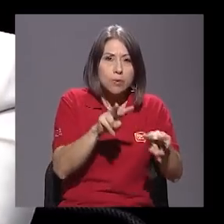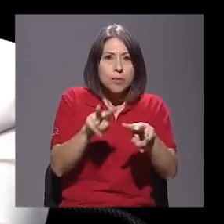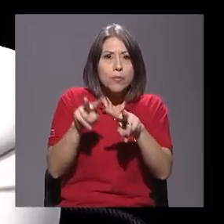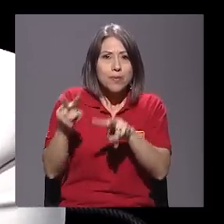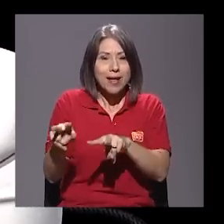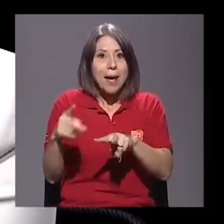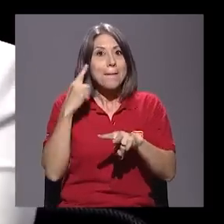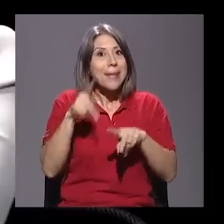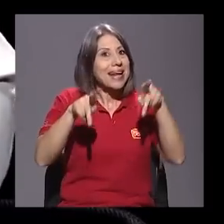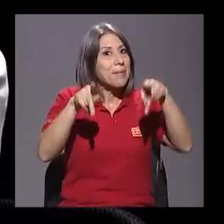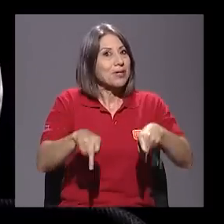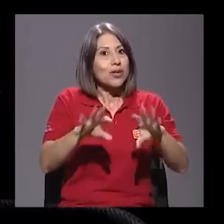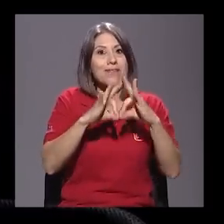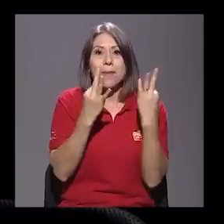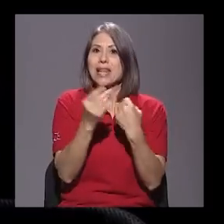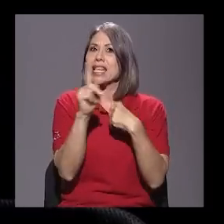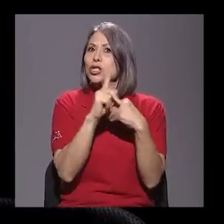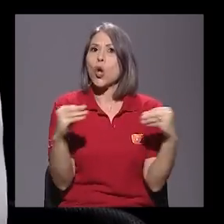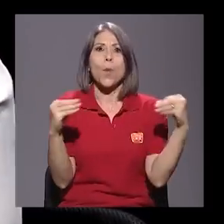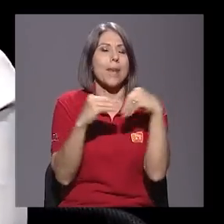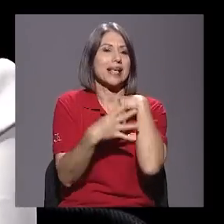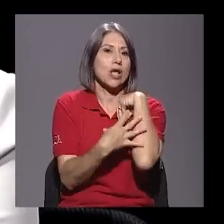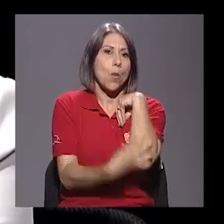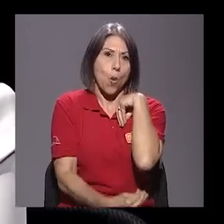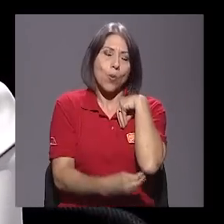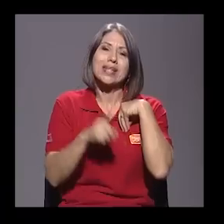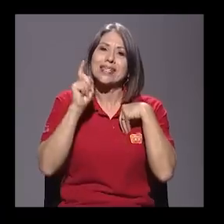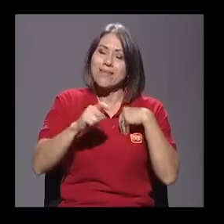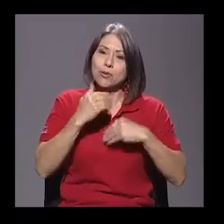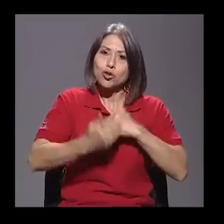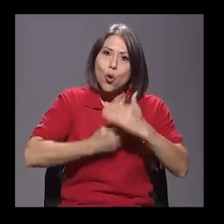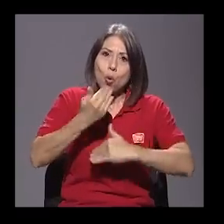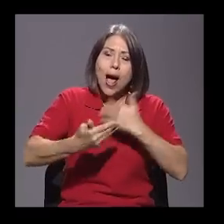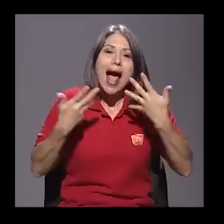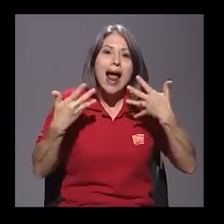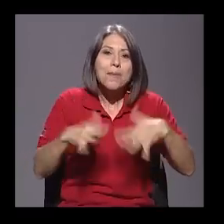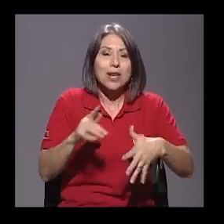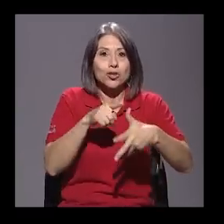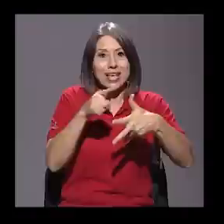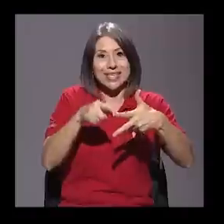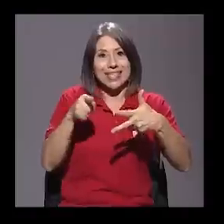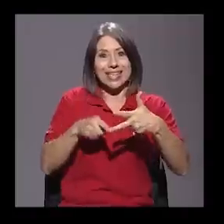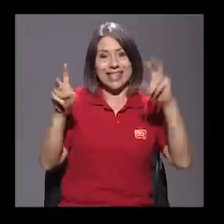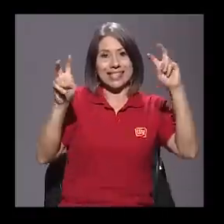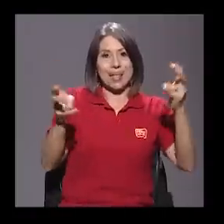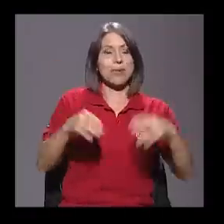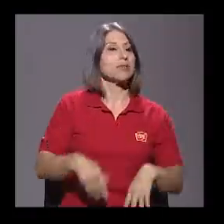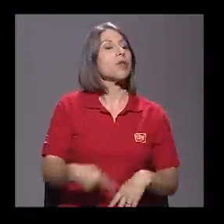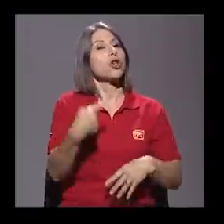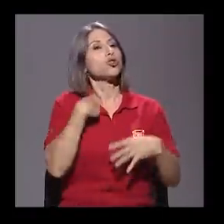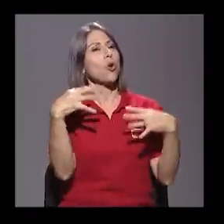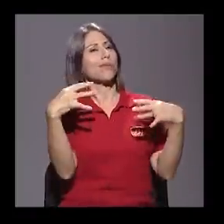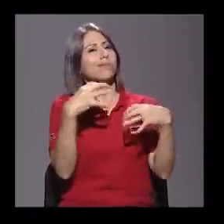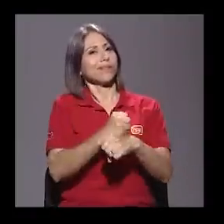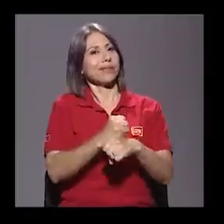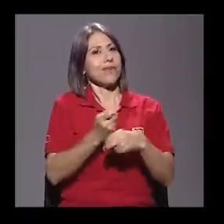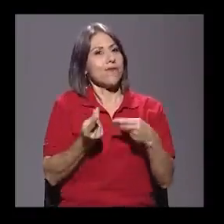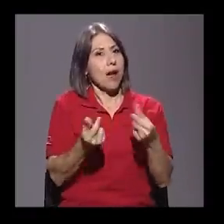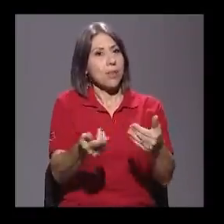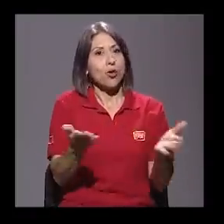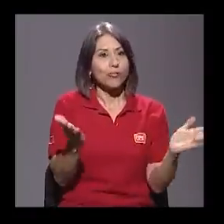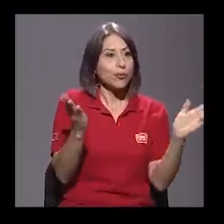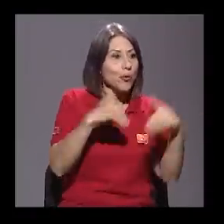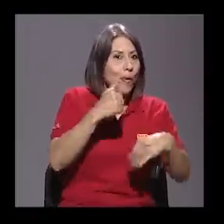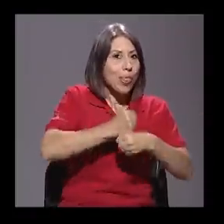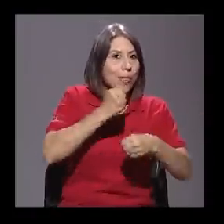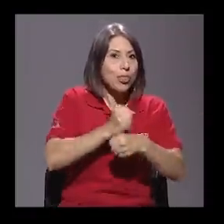entre otras áreas, al menos en esas tres. Voy a hacer un cóctel muy rápido. El desempleo en un